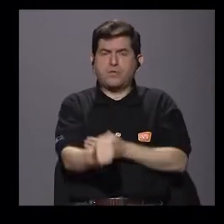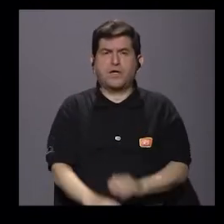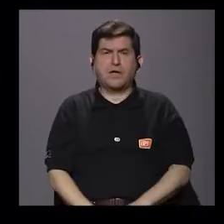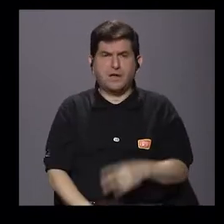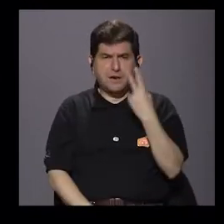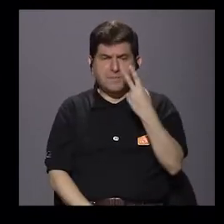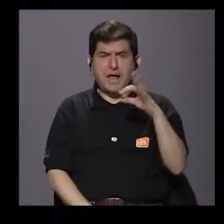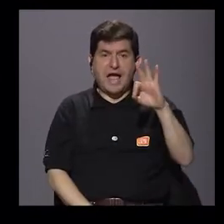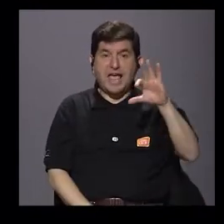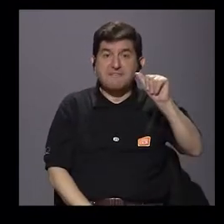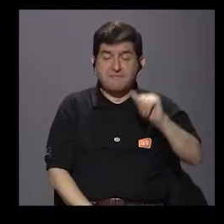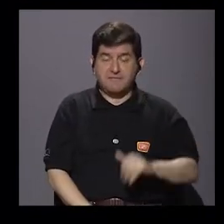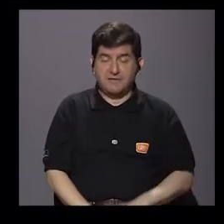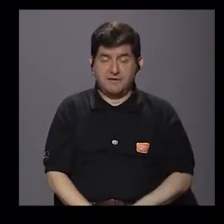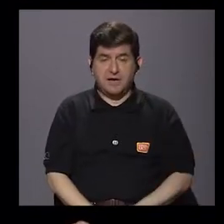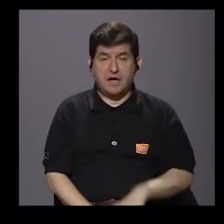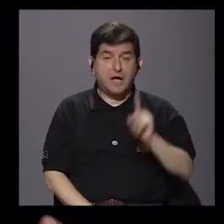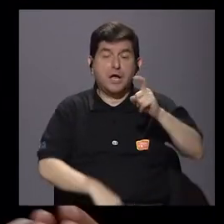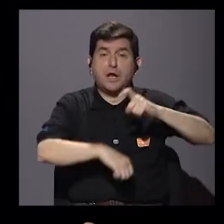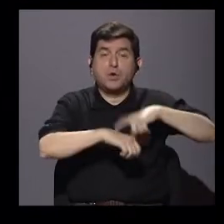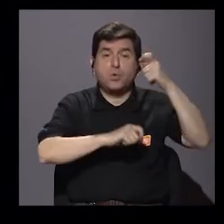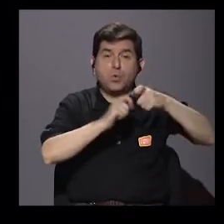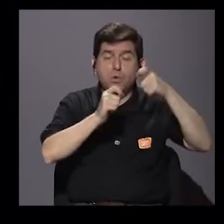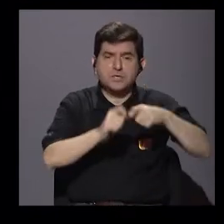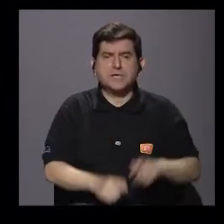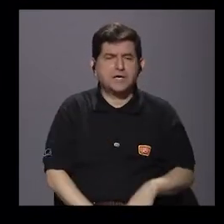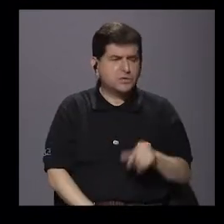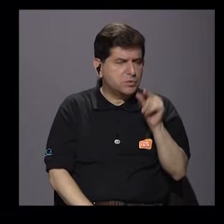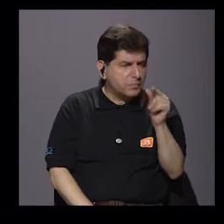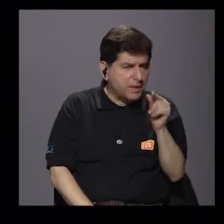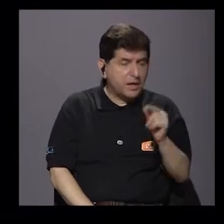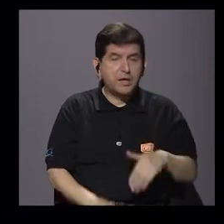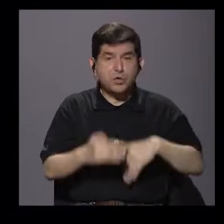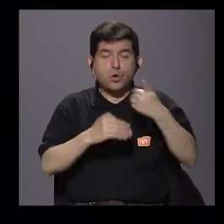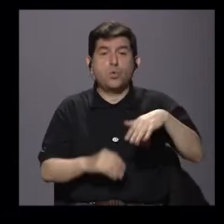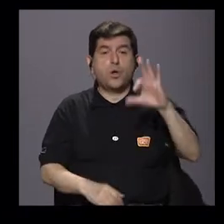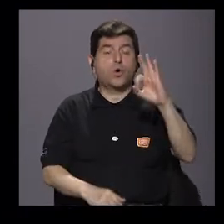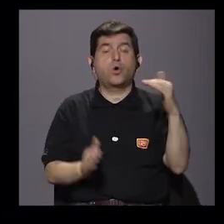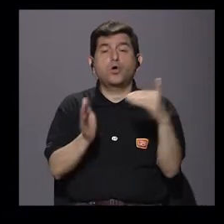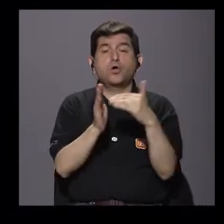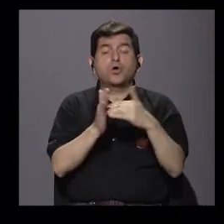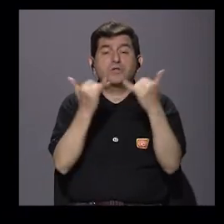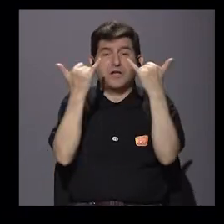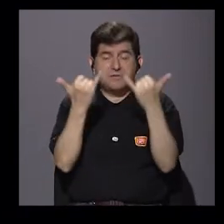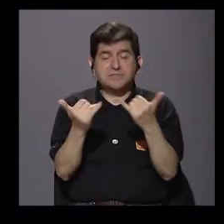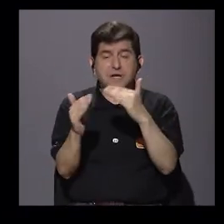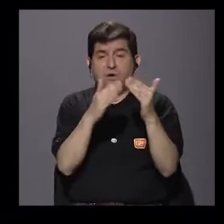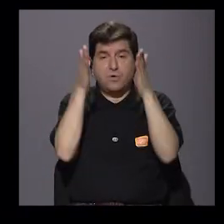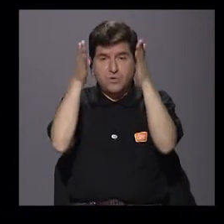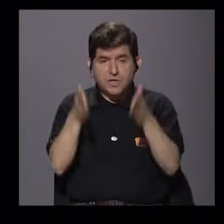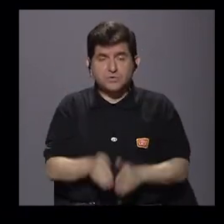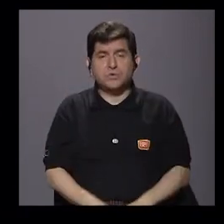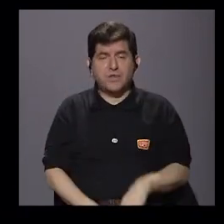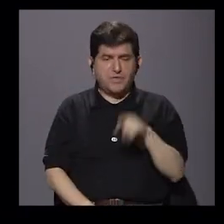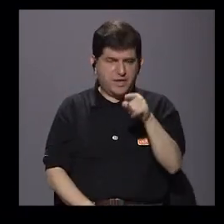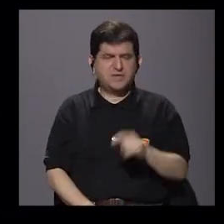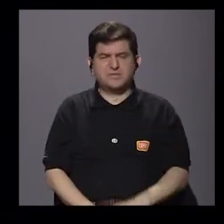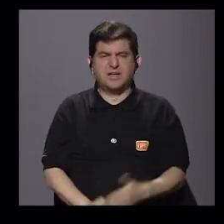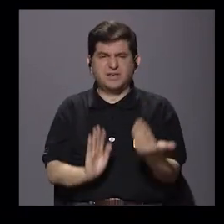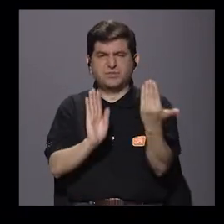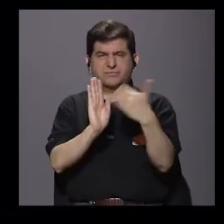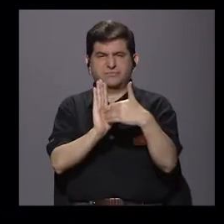frente amplio como logró en un momento determinado ser muy pequeño llegar a 9 y otra vez la ciudadanía le cobra